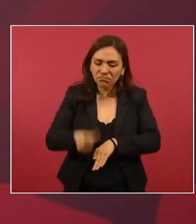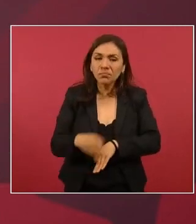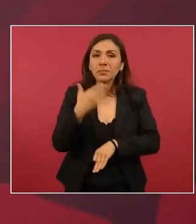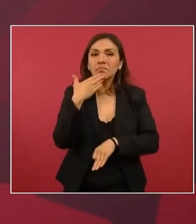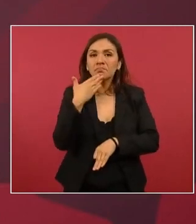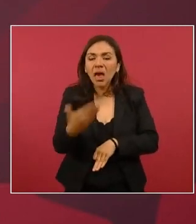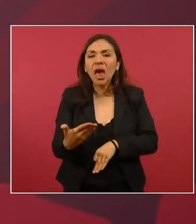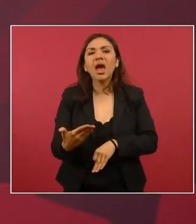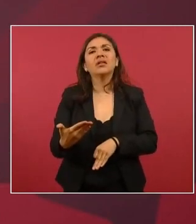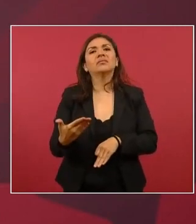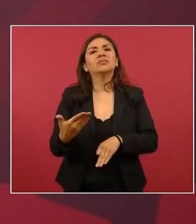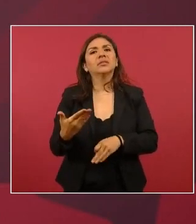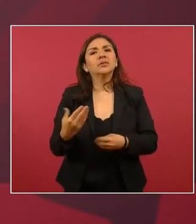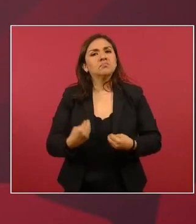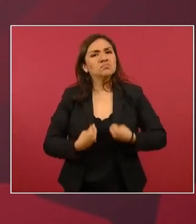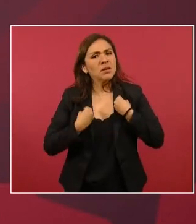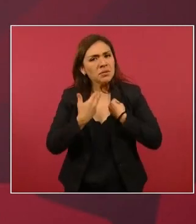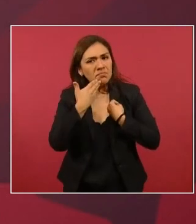gente de bien.